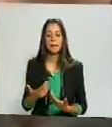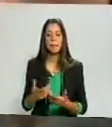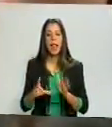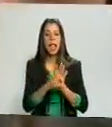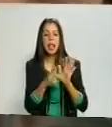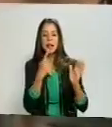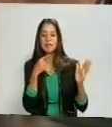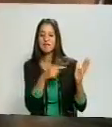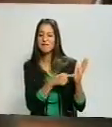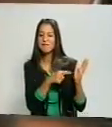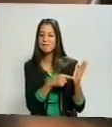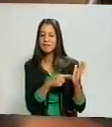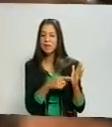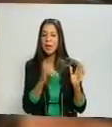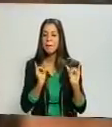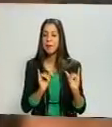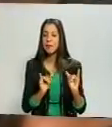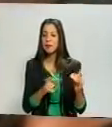propia ley